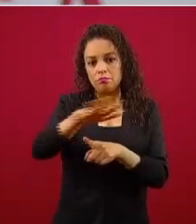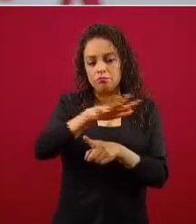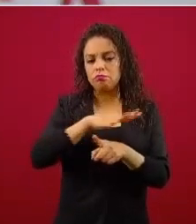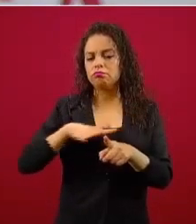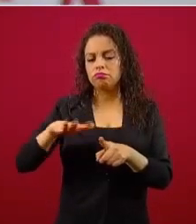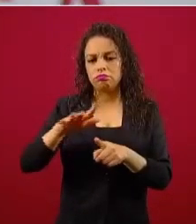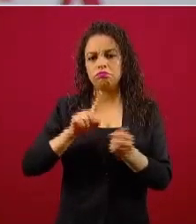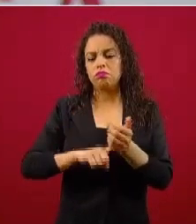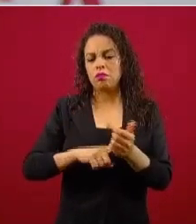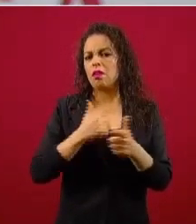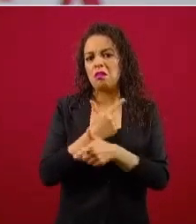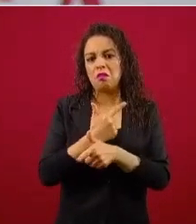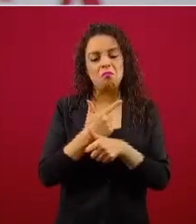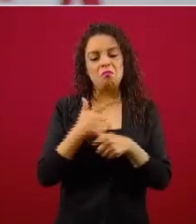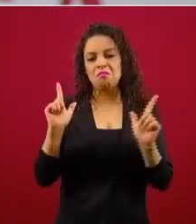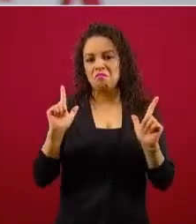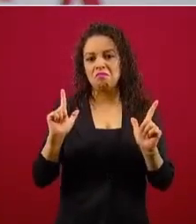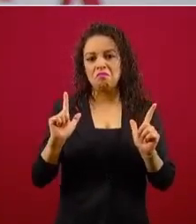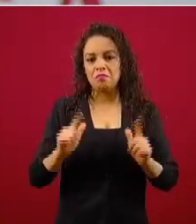y solo que no haya